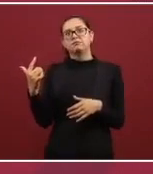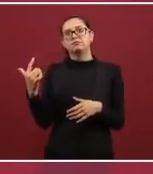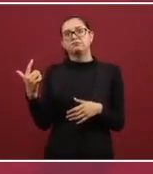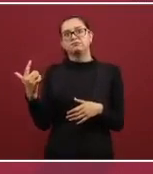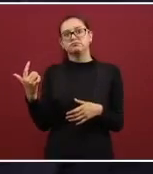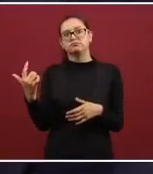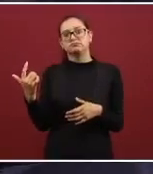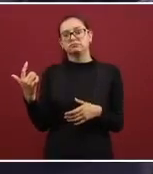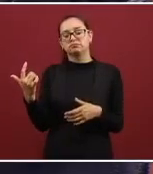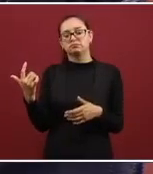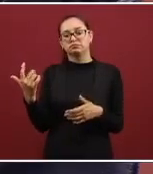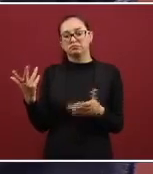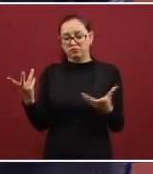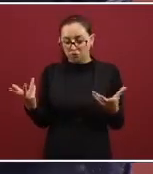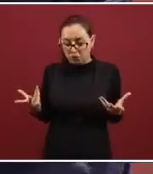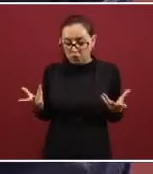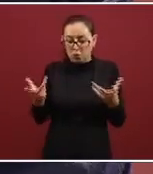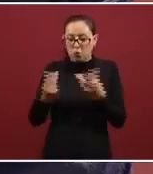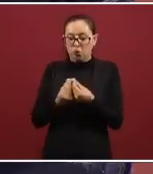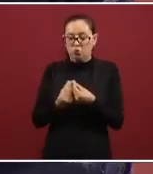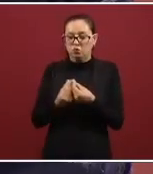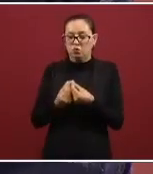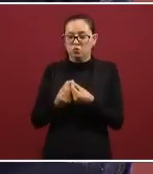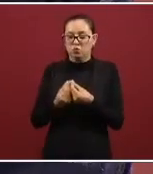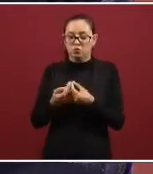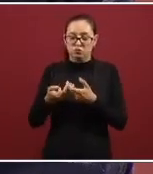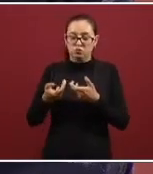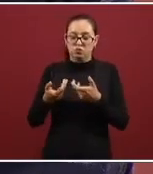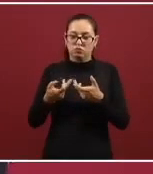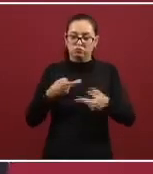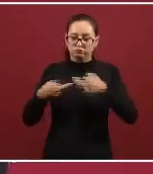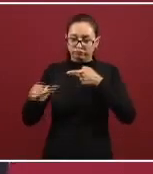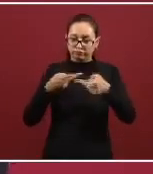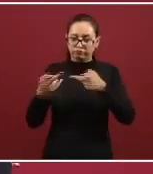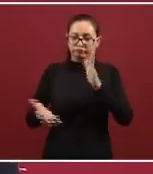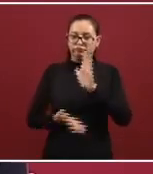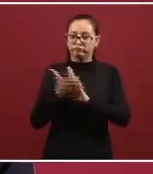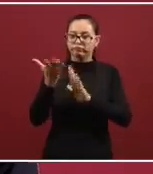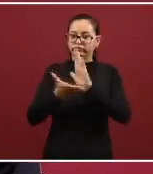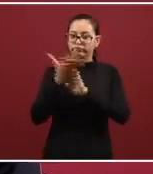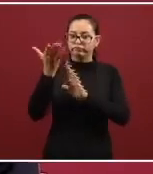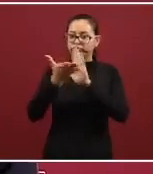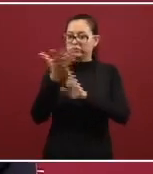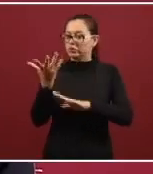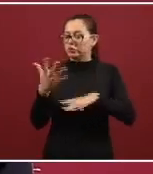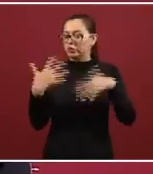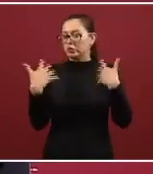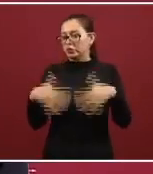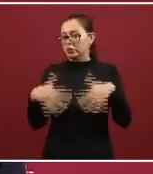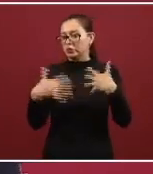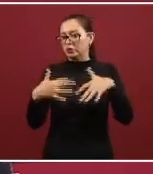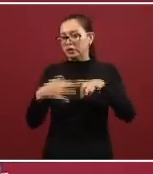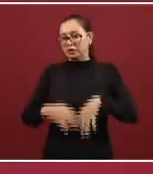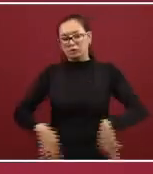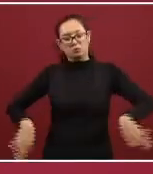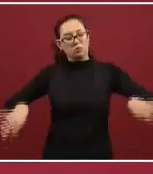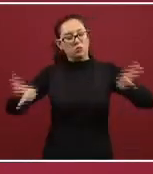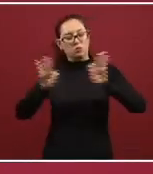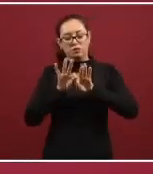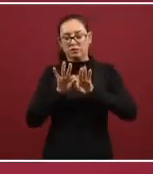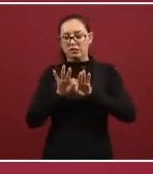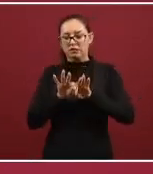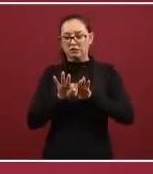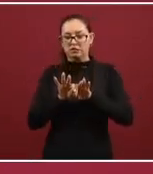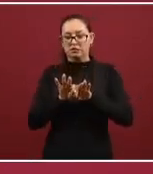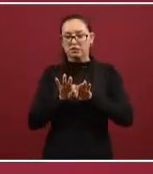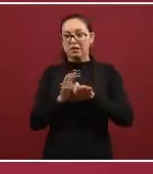una obra de trascendencia social en cada